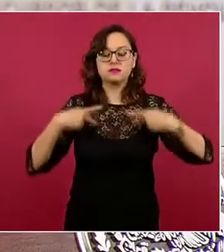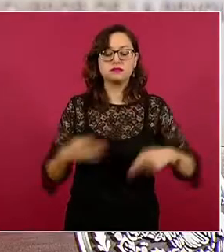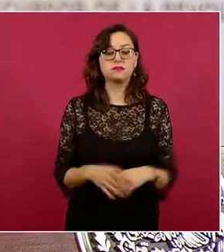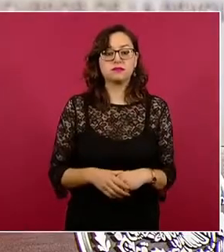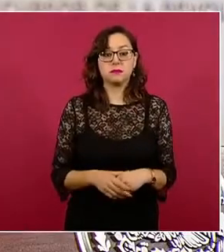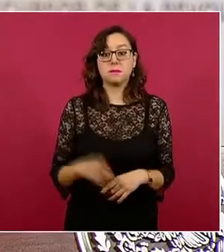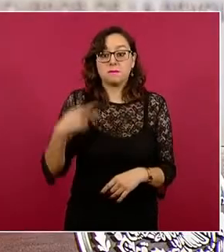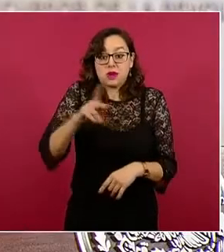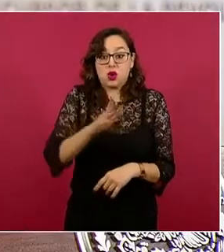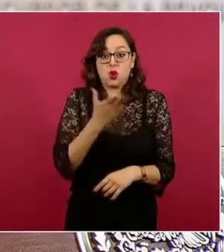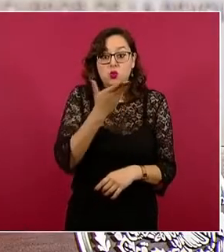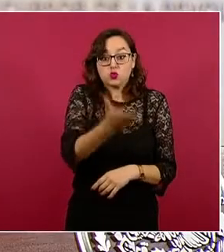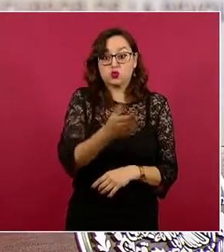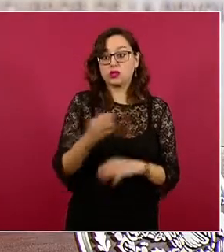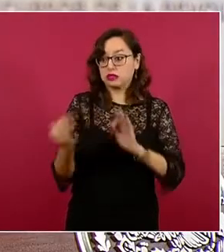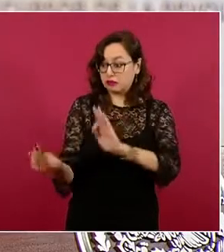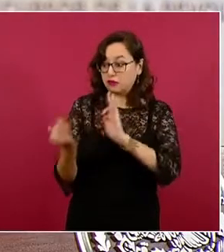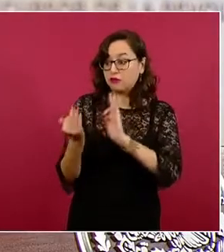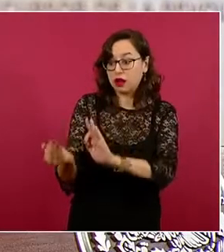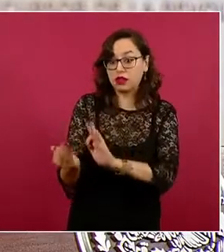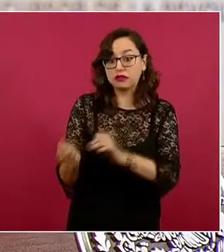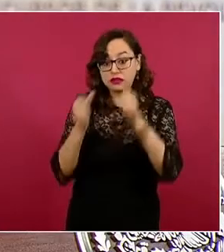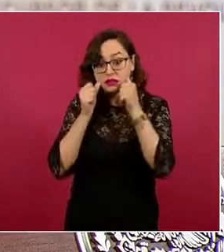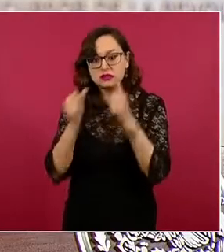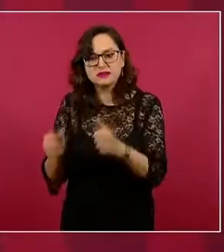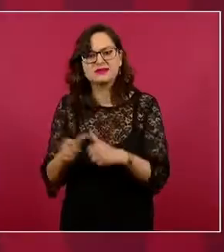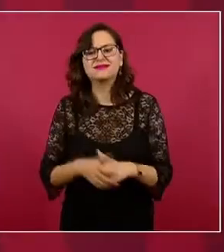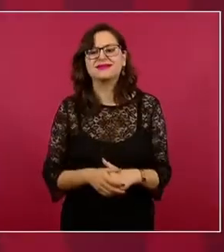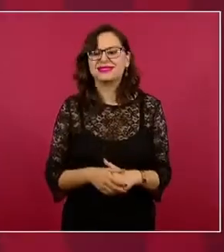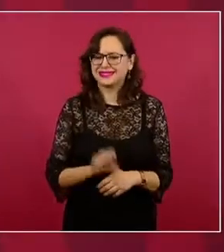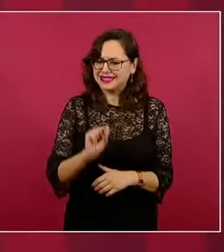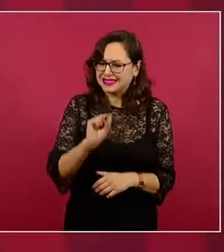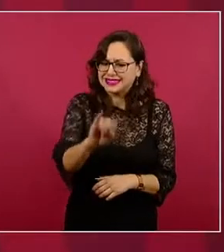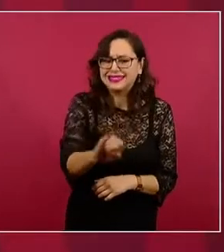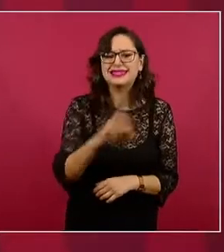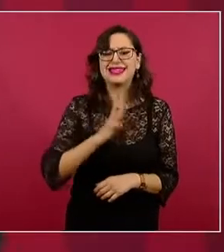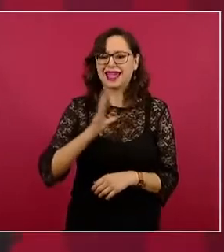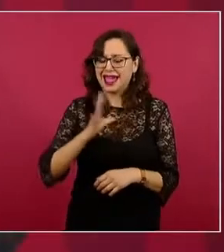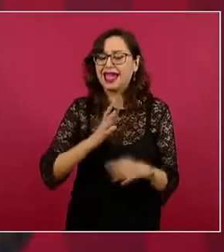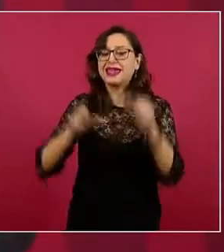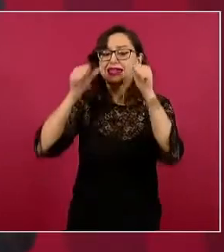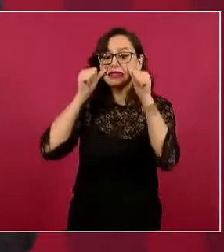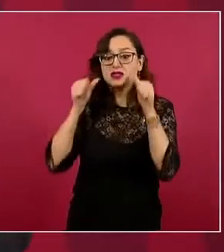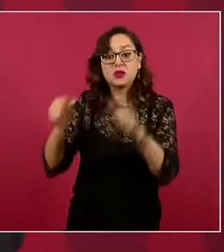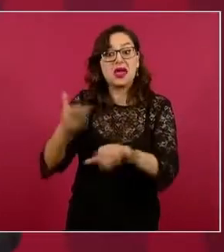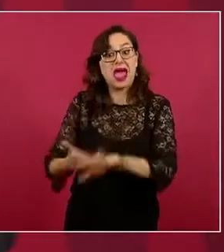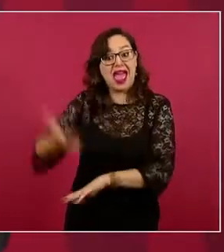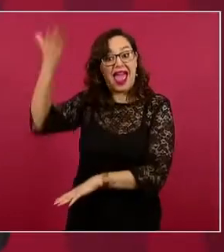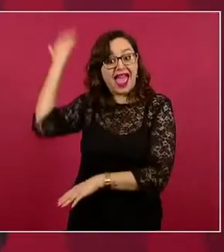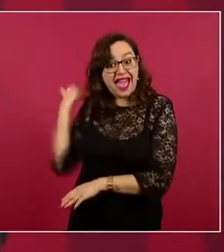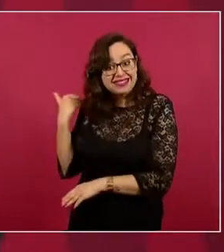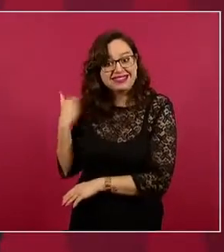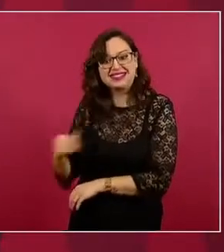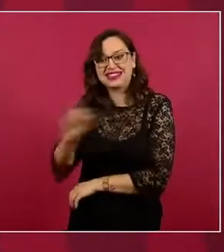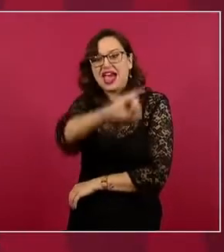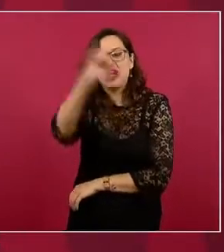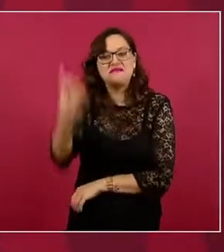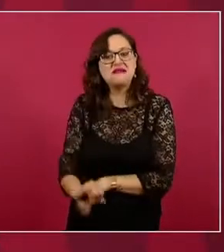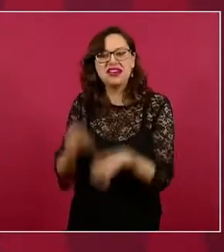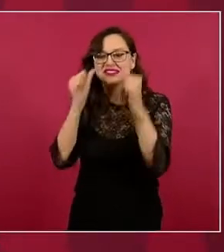las atendería directamente. Sí, se atiende y los están atendiendo como nunca.